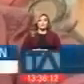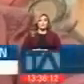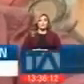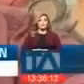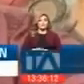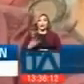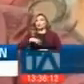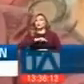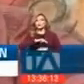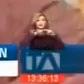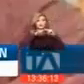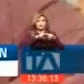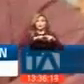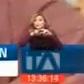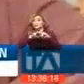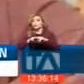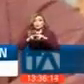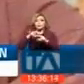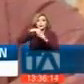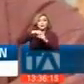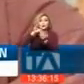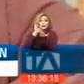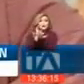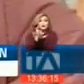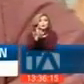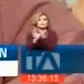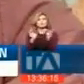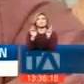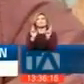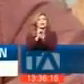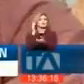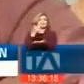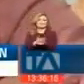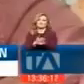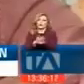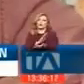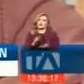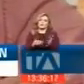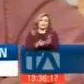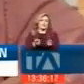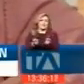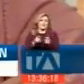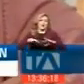revisado lo más posible y esperamos de que estas cosas no sucedan. Se lo digo